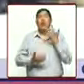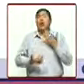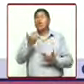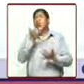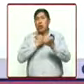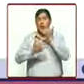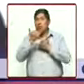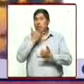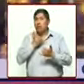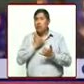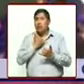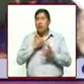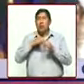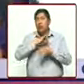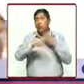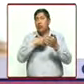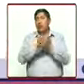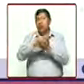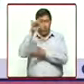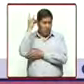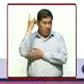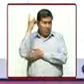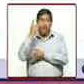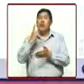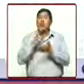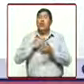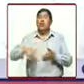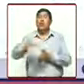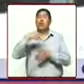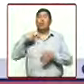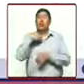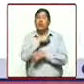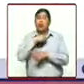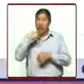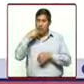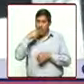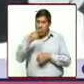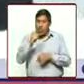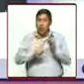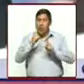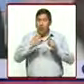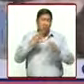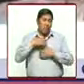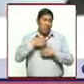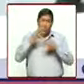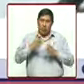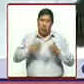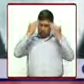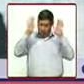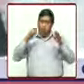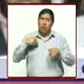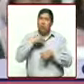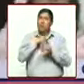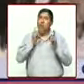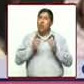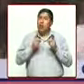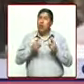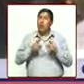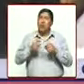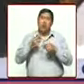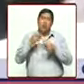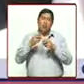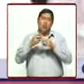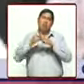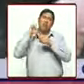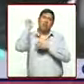está pasando en toda Bolivia. De este lado también tenemos que mencionar que algunos protestantes, no sabemos si son los mismos, están